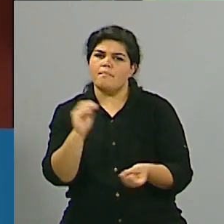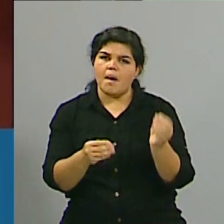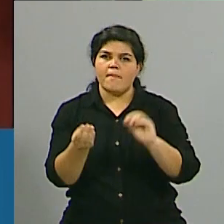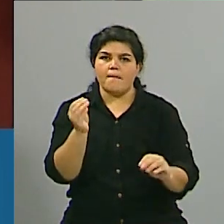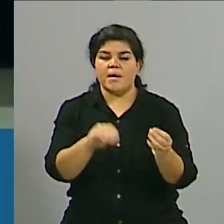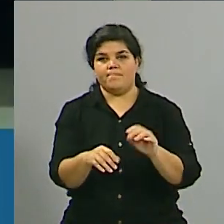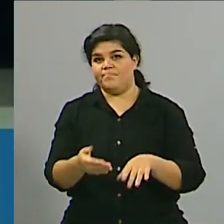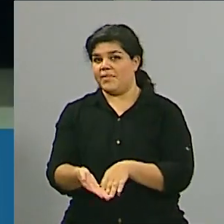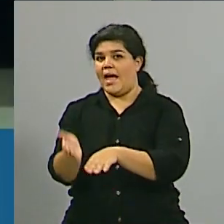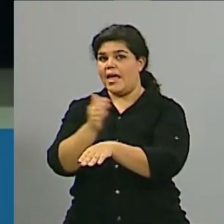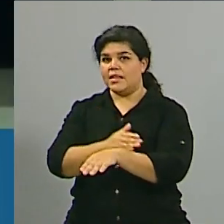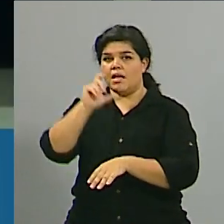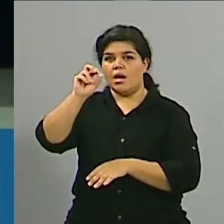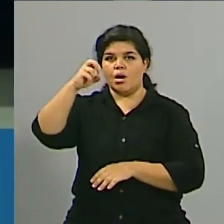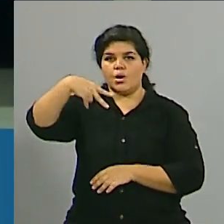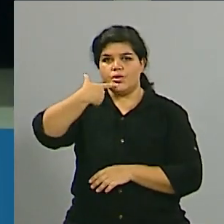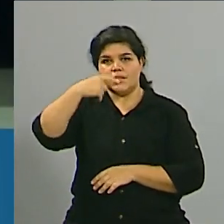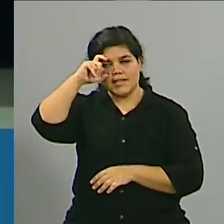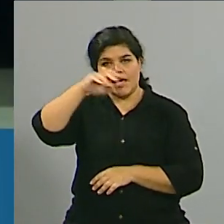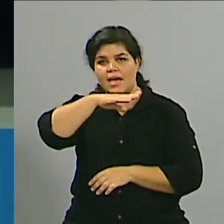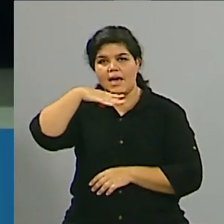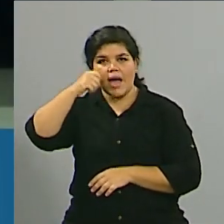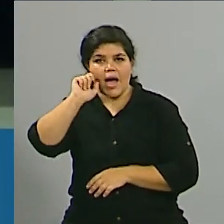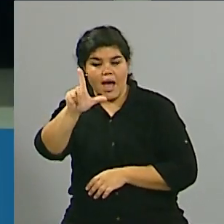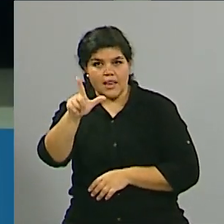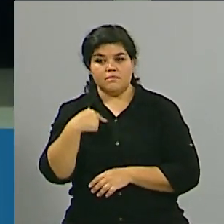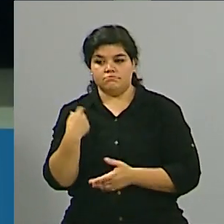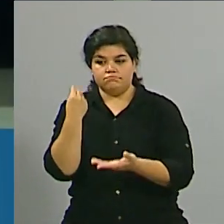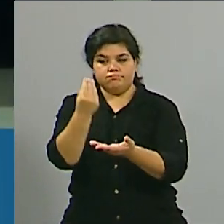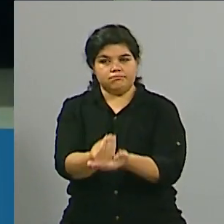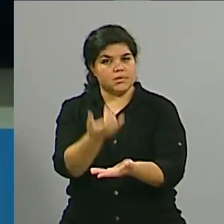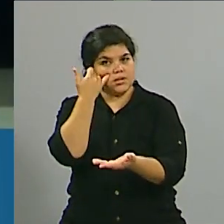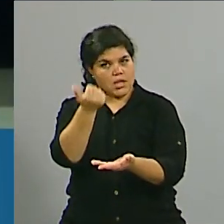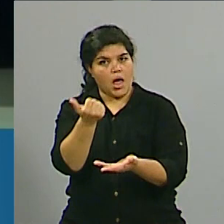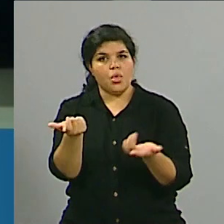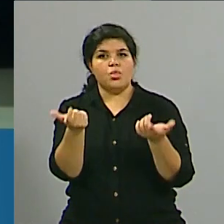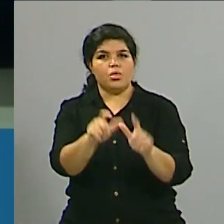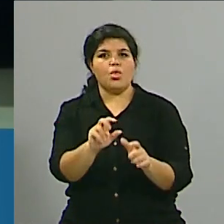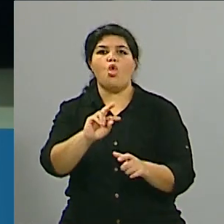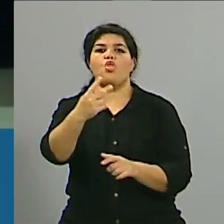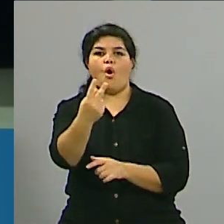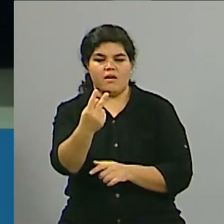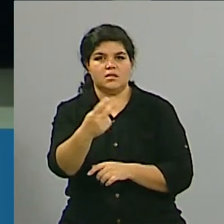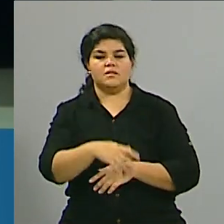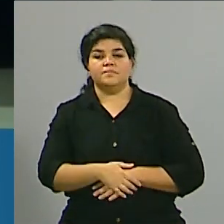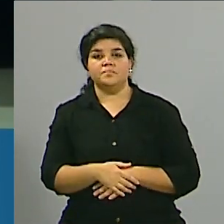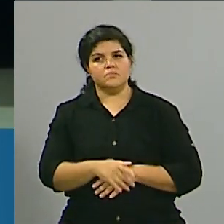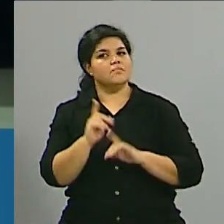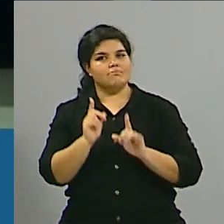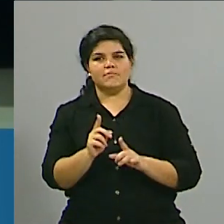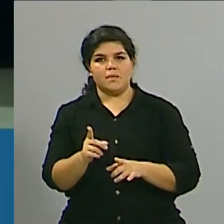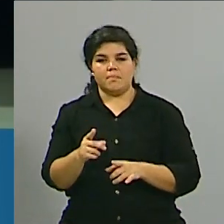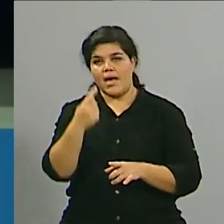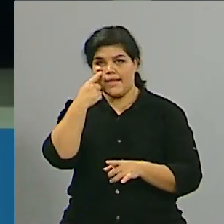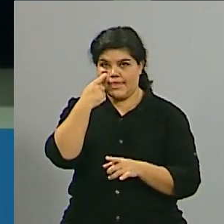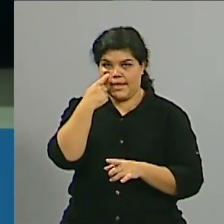2 mandatos y más que criticar hemos sido propositivos y desde mi parte en particular, siempre poniéndole al señor Intendente como